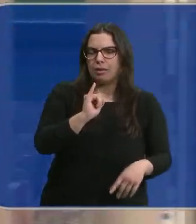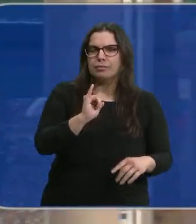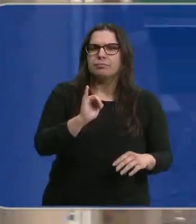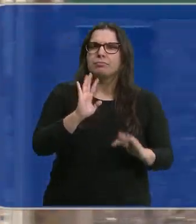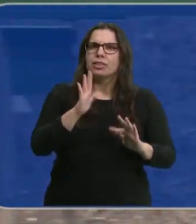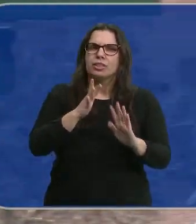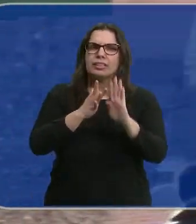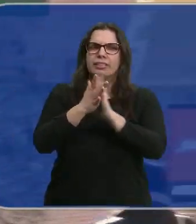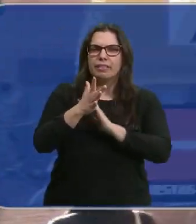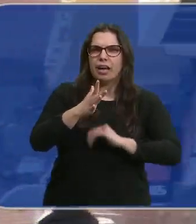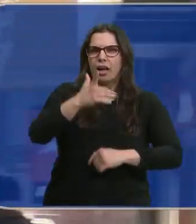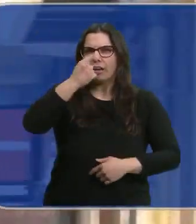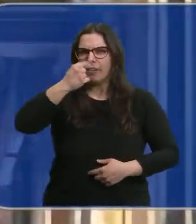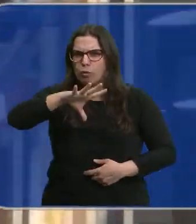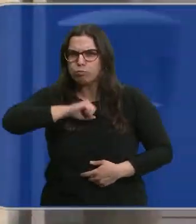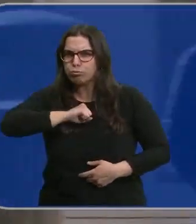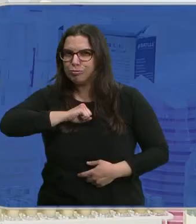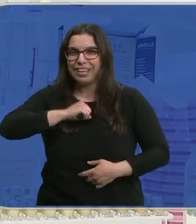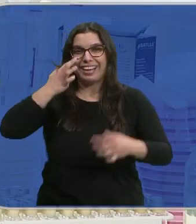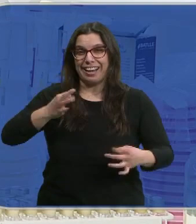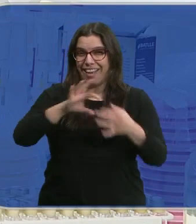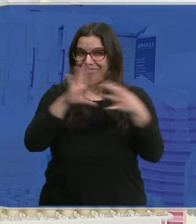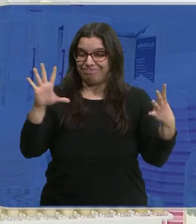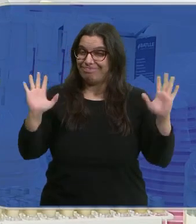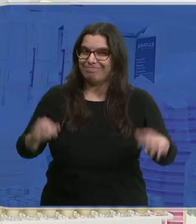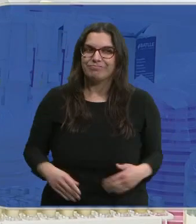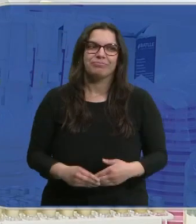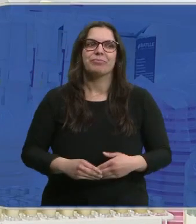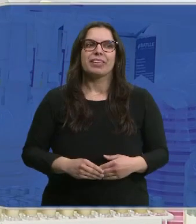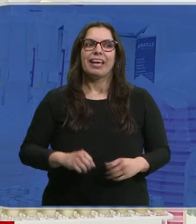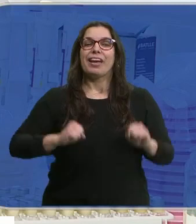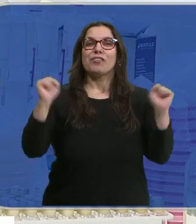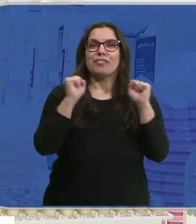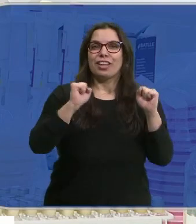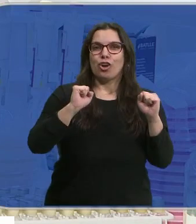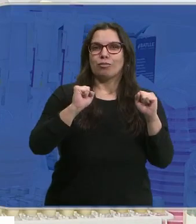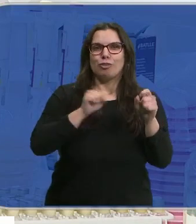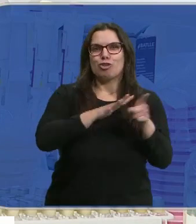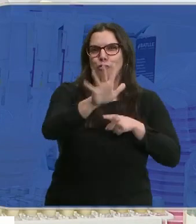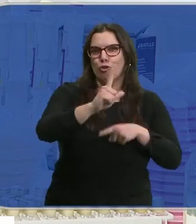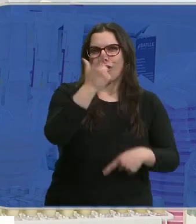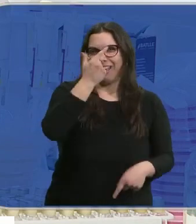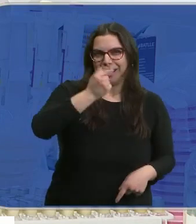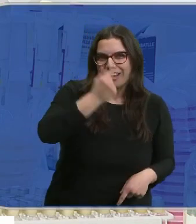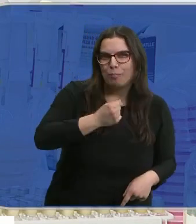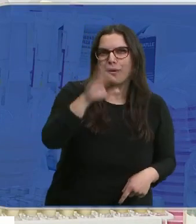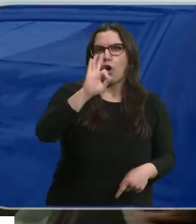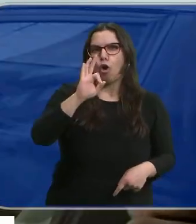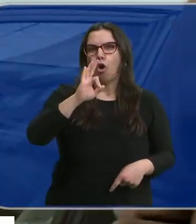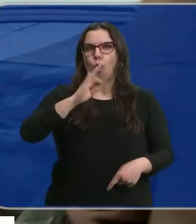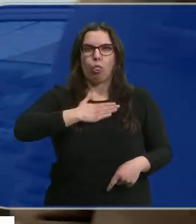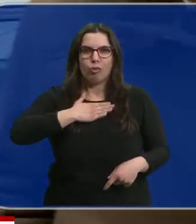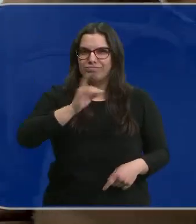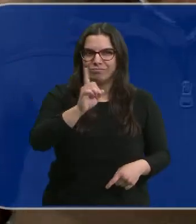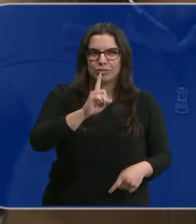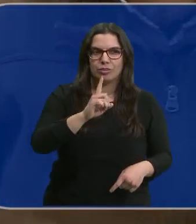pero que por eso cojamos un resfriado es un mito. El frío no tiene nada que ver con la gripe ni con los resfriados.